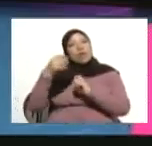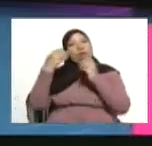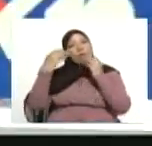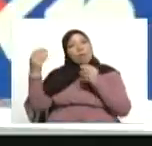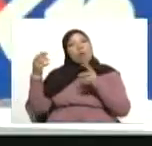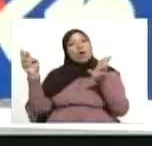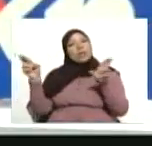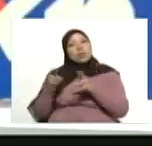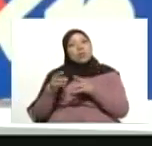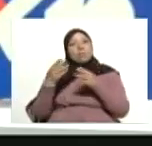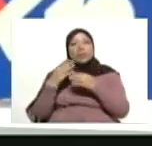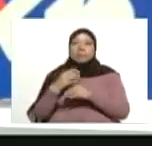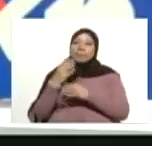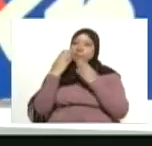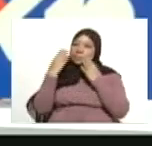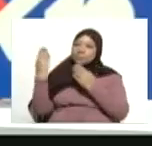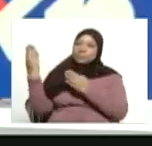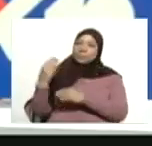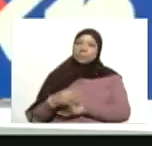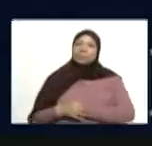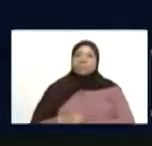detalles. Adelante, video.